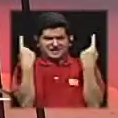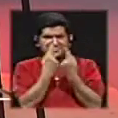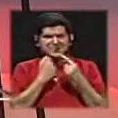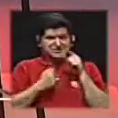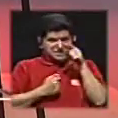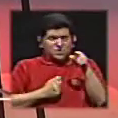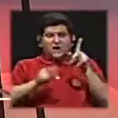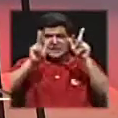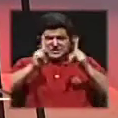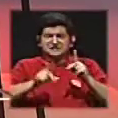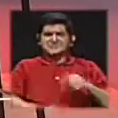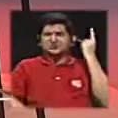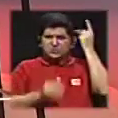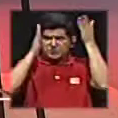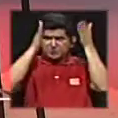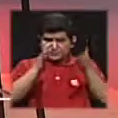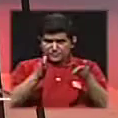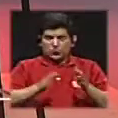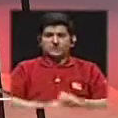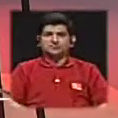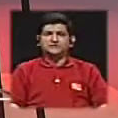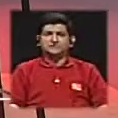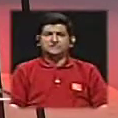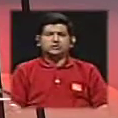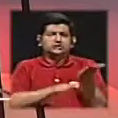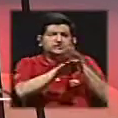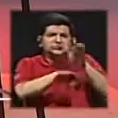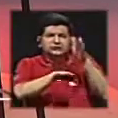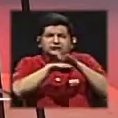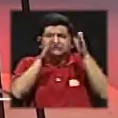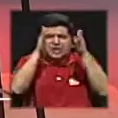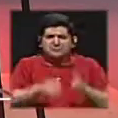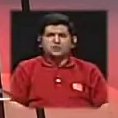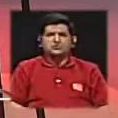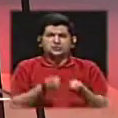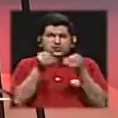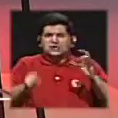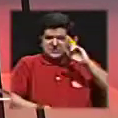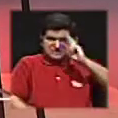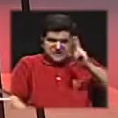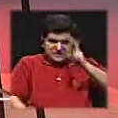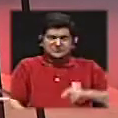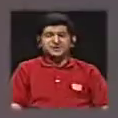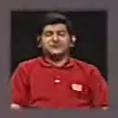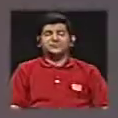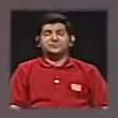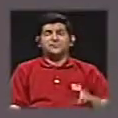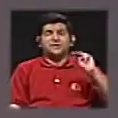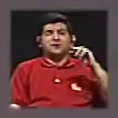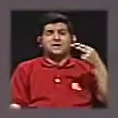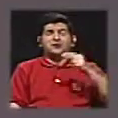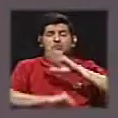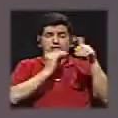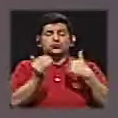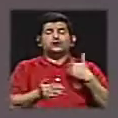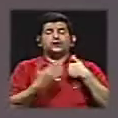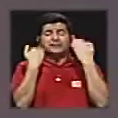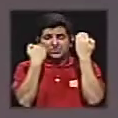esos políticos tramposos, inescrupulosos? Mauricio, es que todo tiene su límite,